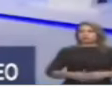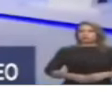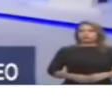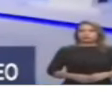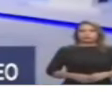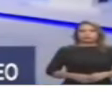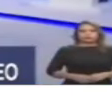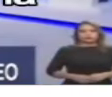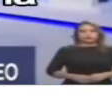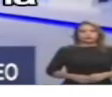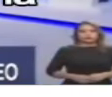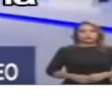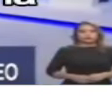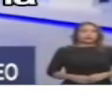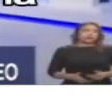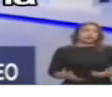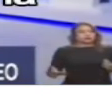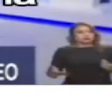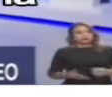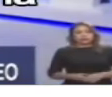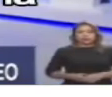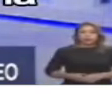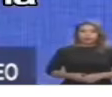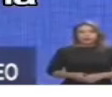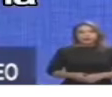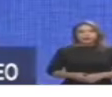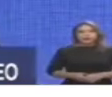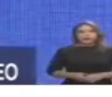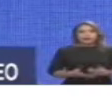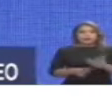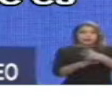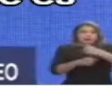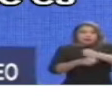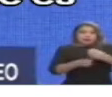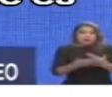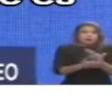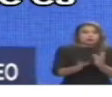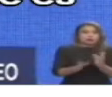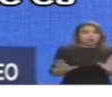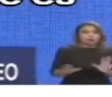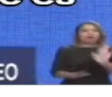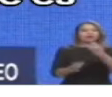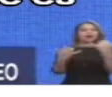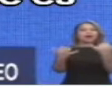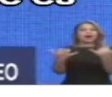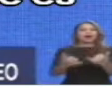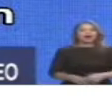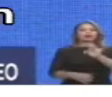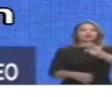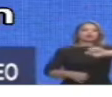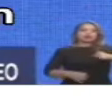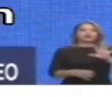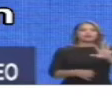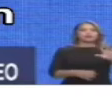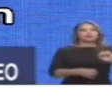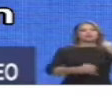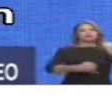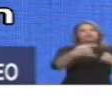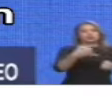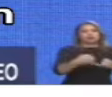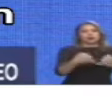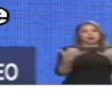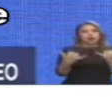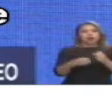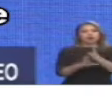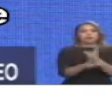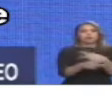Ahora sí el problema principal no es la generación hoy en día el costo por kilow es 8,5 centavos 3 centavos de